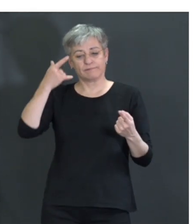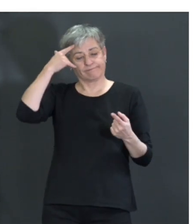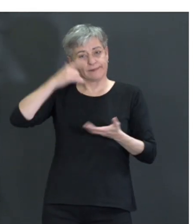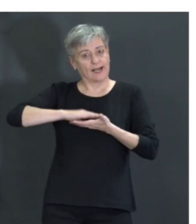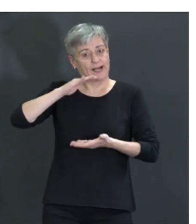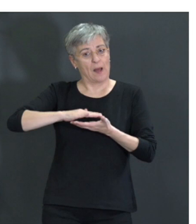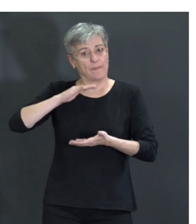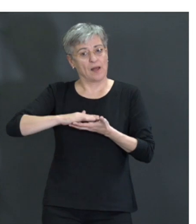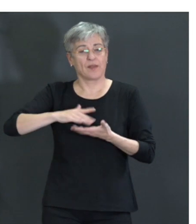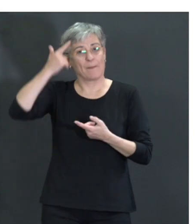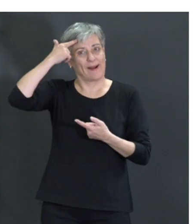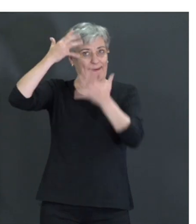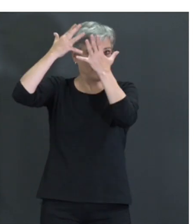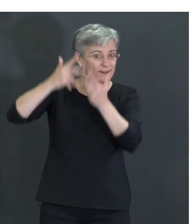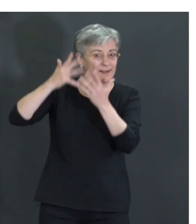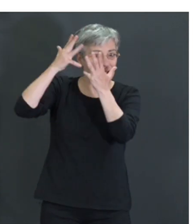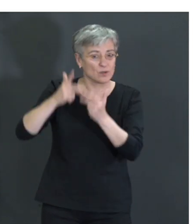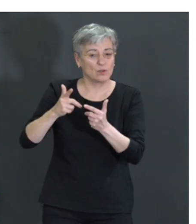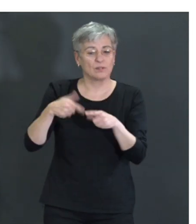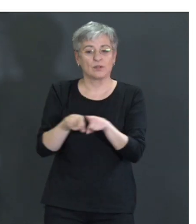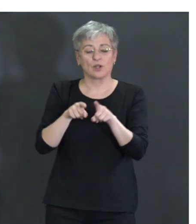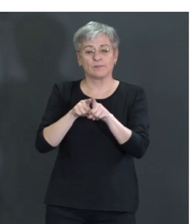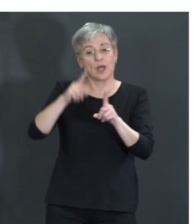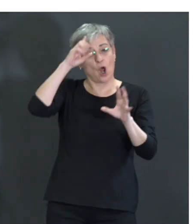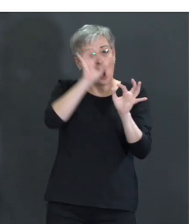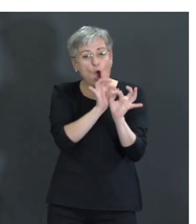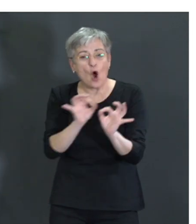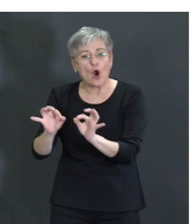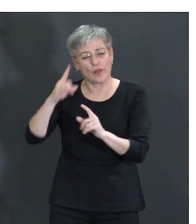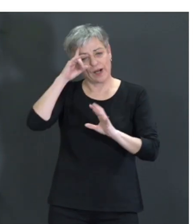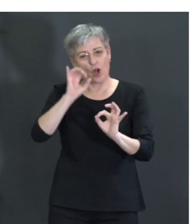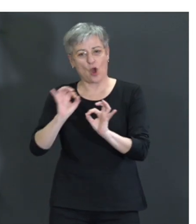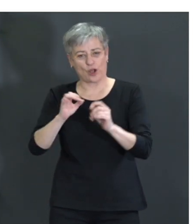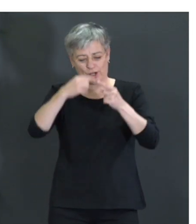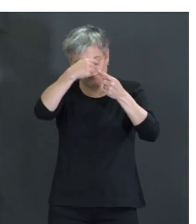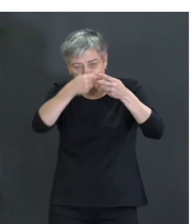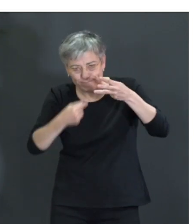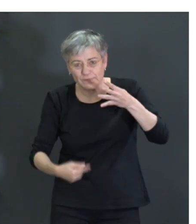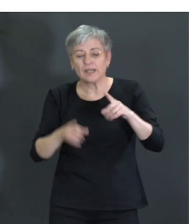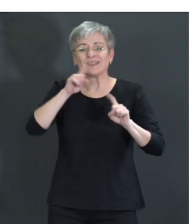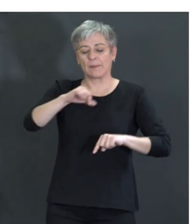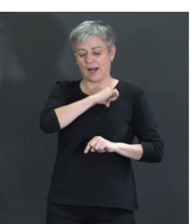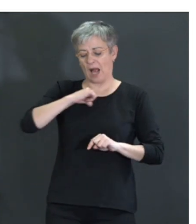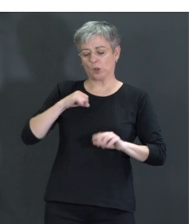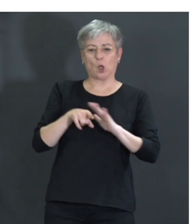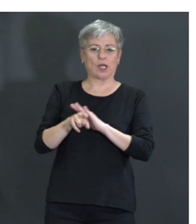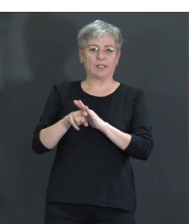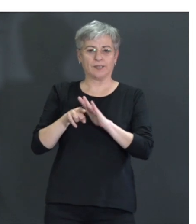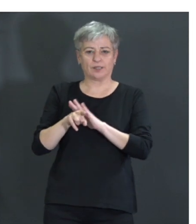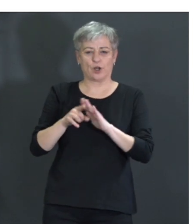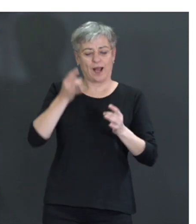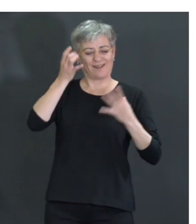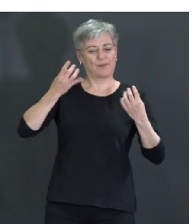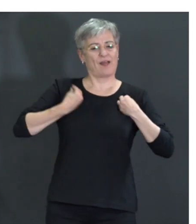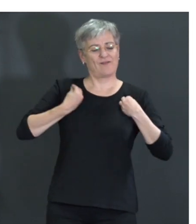de realizar cálculos, el relacionamiento lógico y también una capacidad de autogestión en las actividades de la